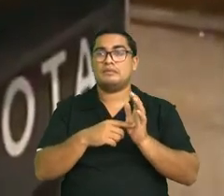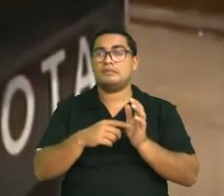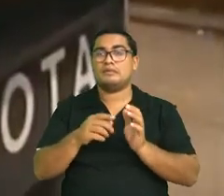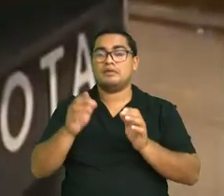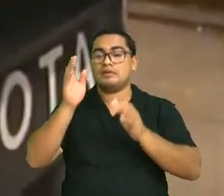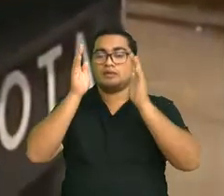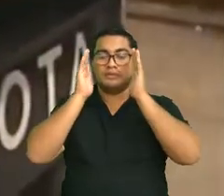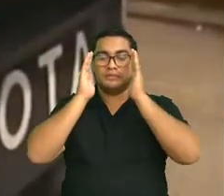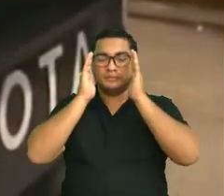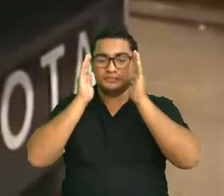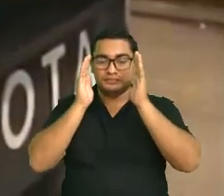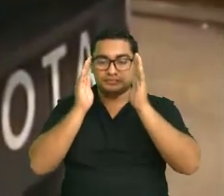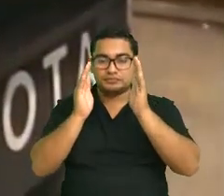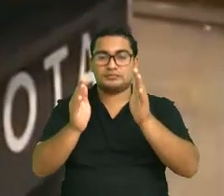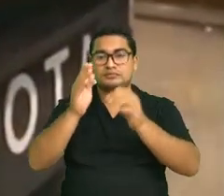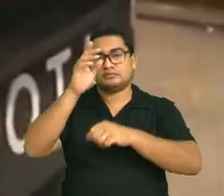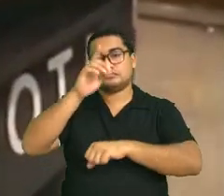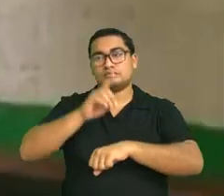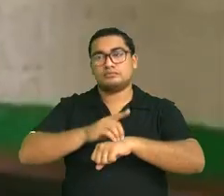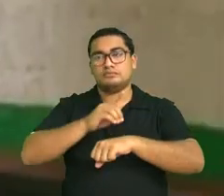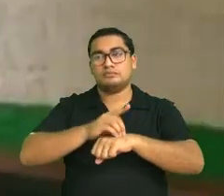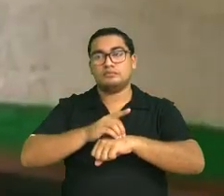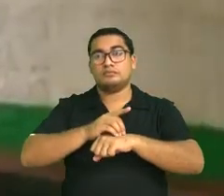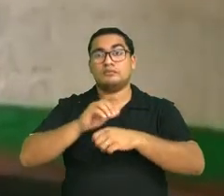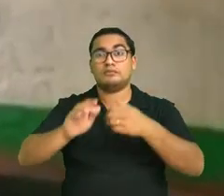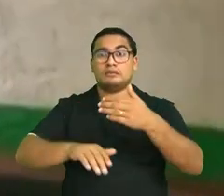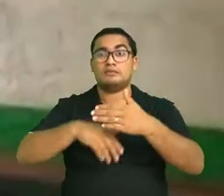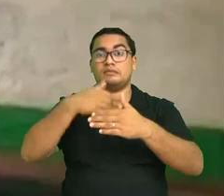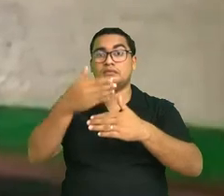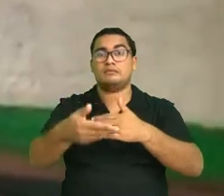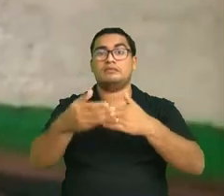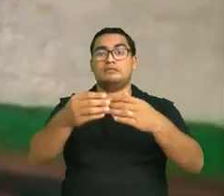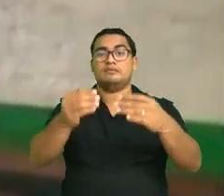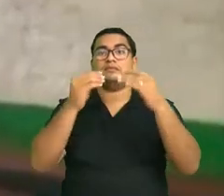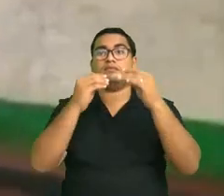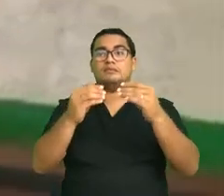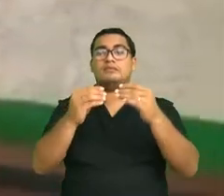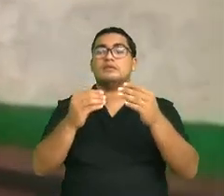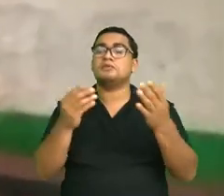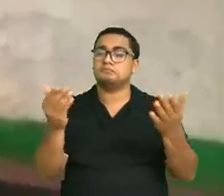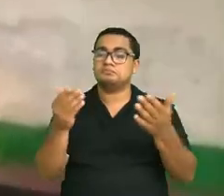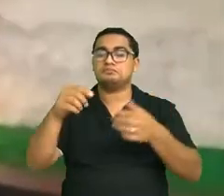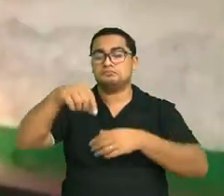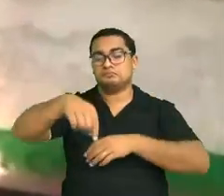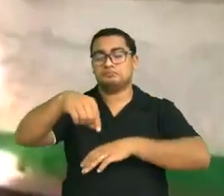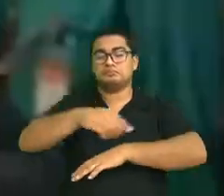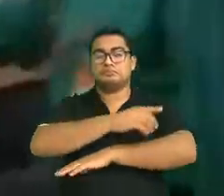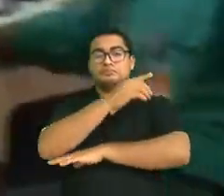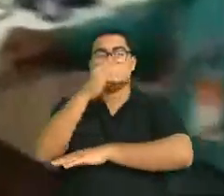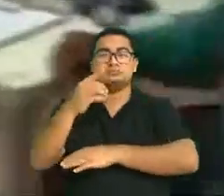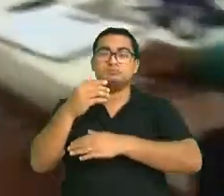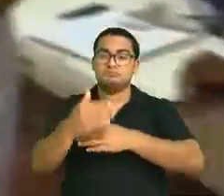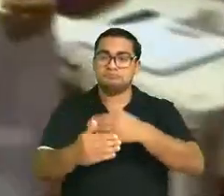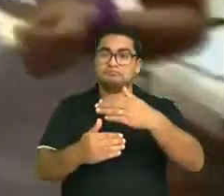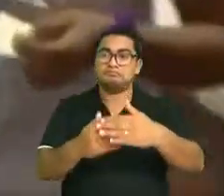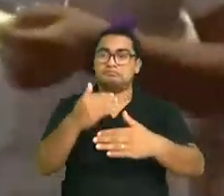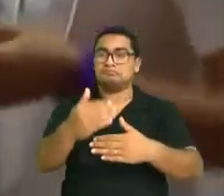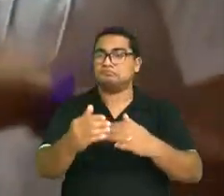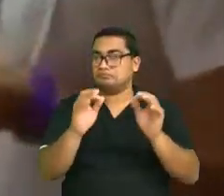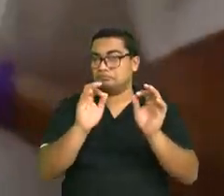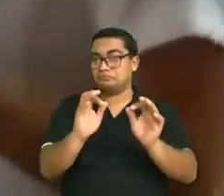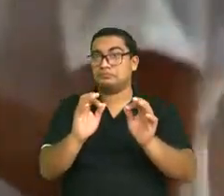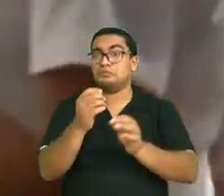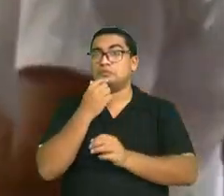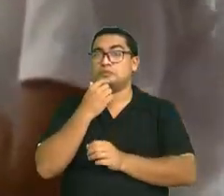atención médica y después la educación. Y entonces hoy vamos avanzando, claro, porque